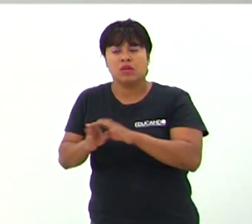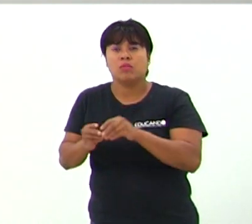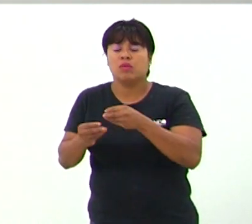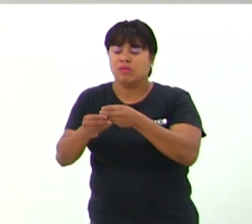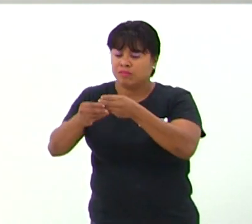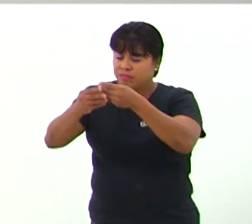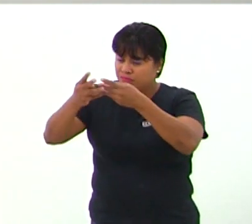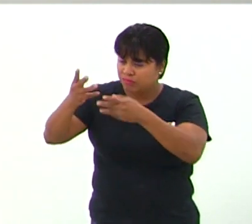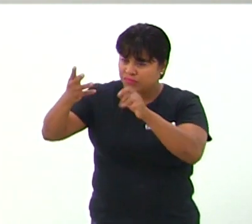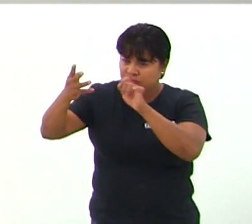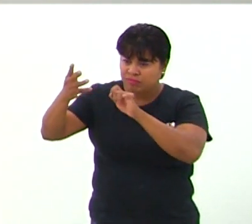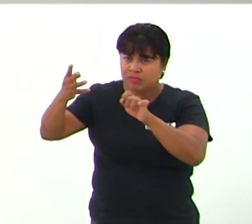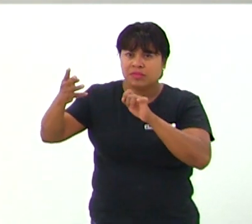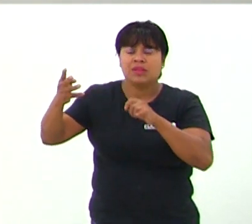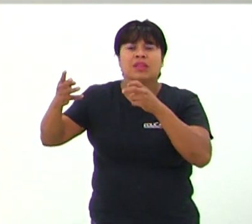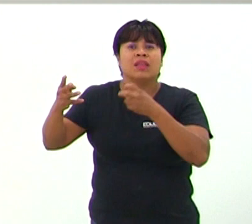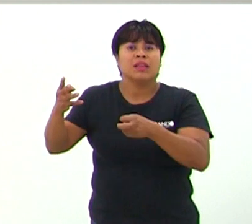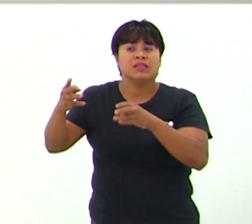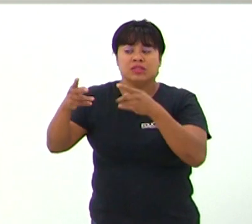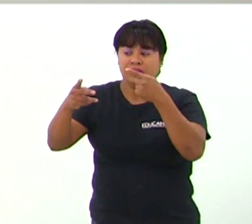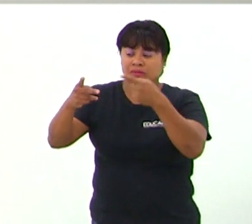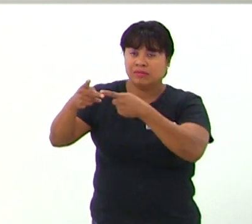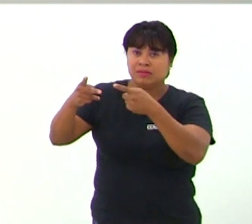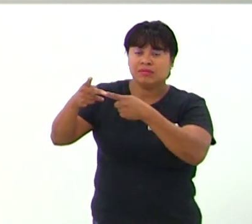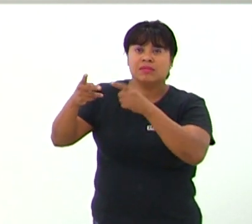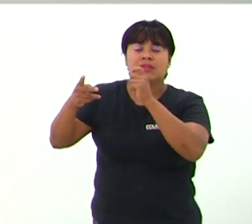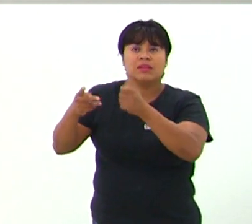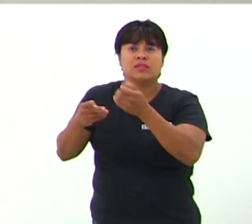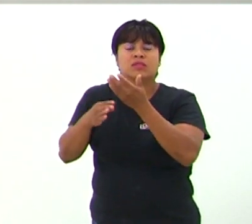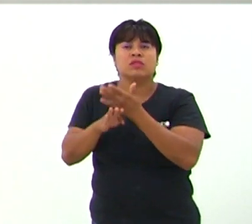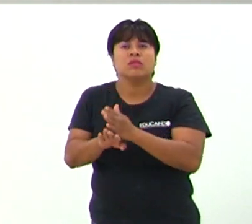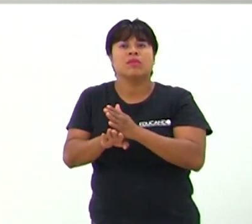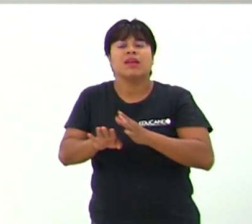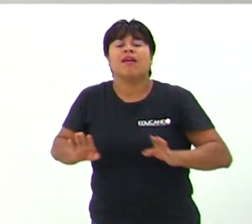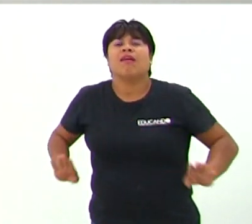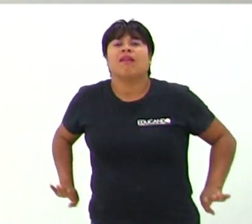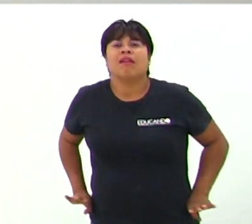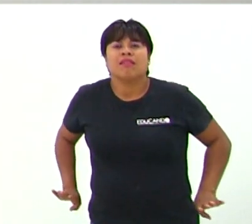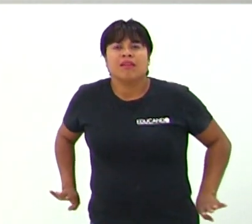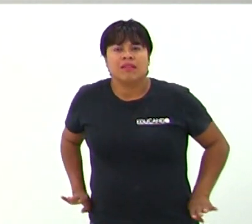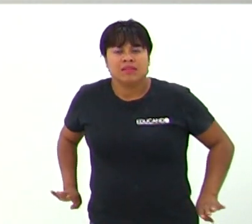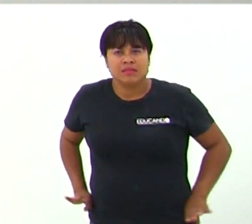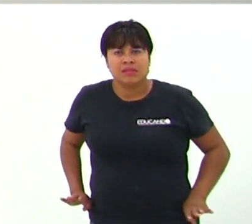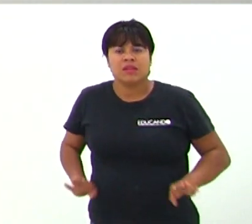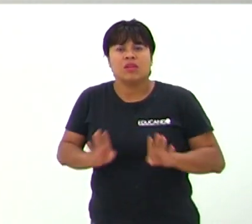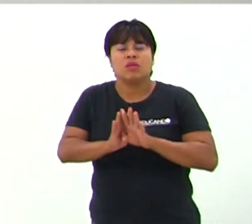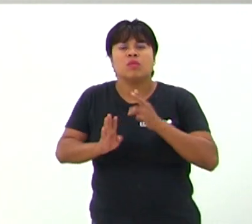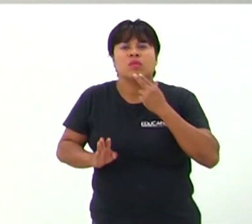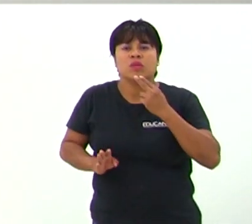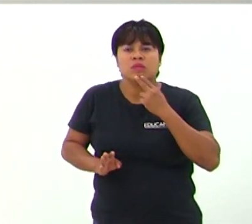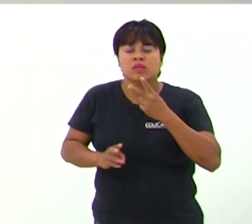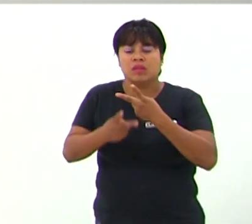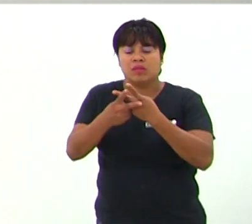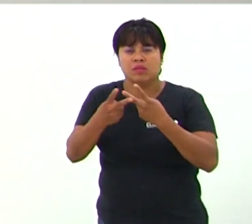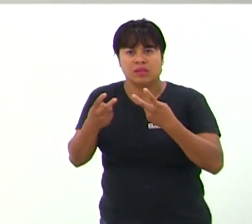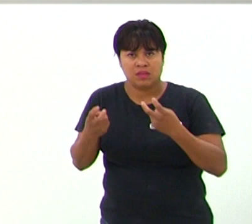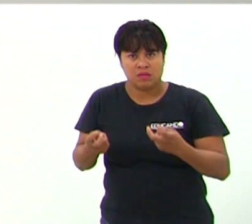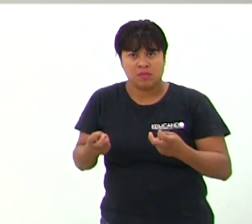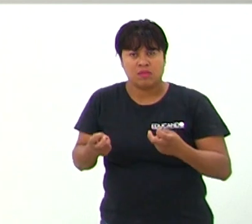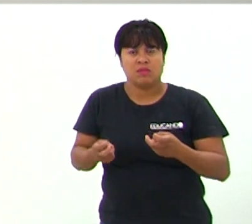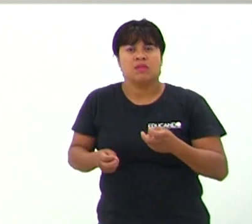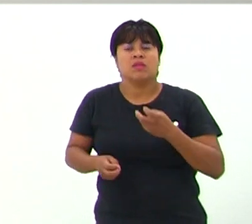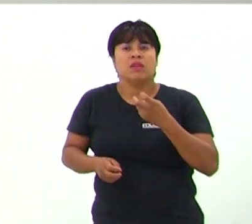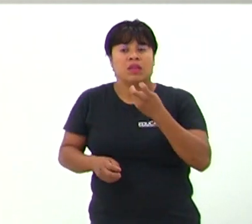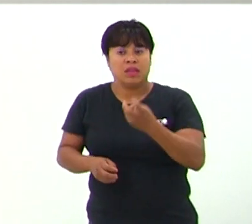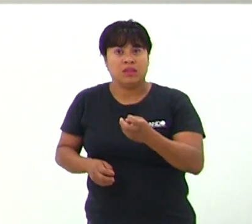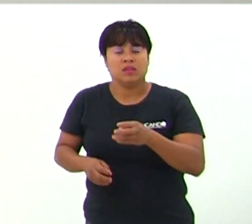descripciones es la parte de las características y de la utilización de los adjetivos